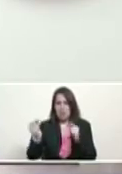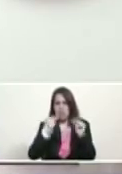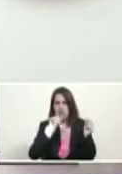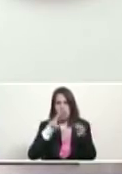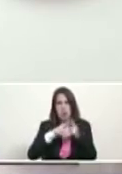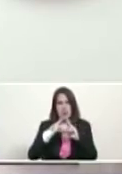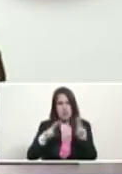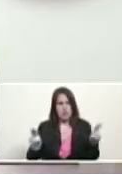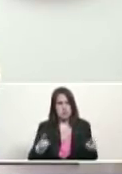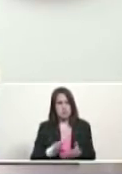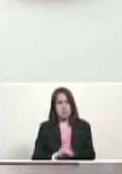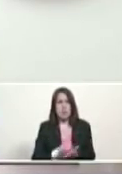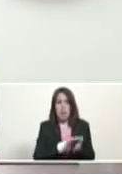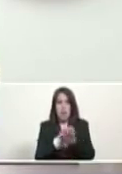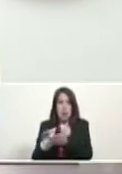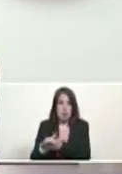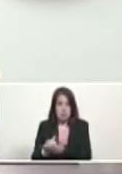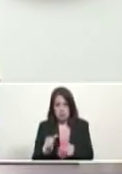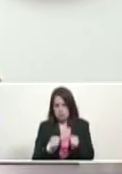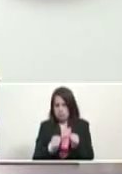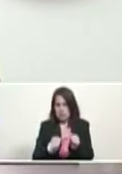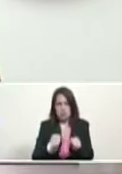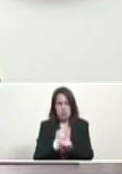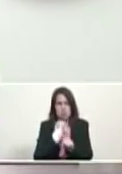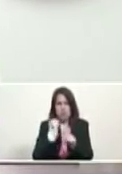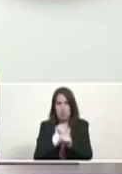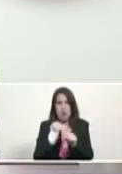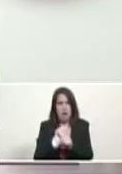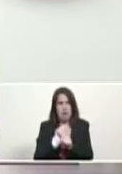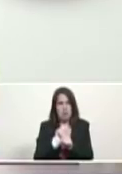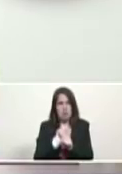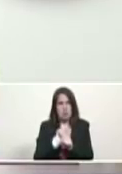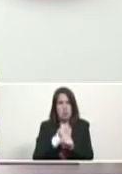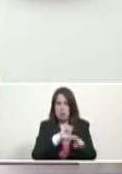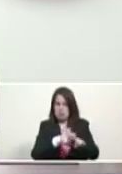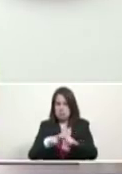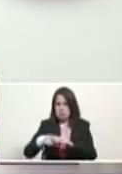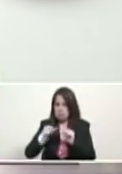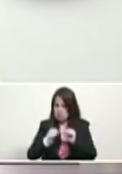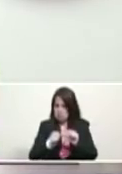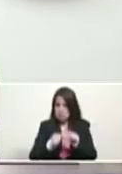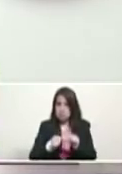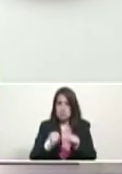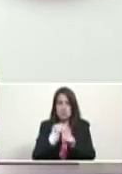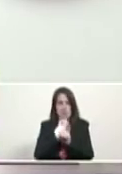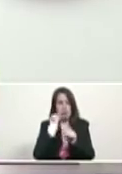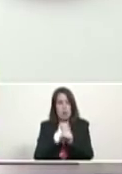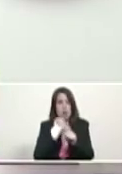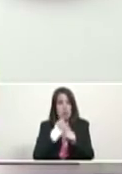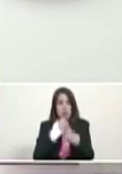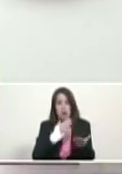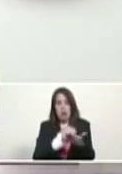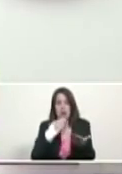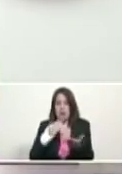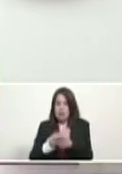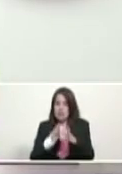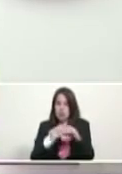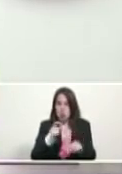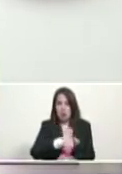Bueno, compatriota. Bueno, pues, seguimos trabajando. Aquí nos quedamos. Les agradezco a todos ustedes, compañeros,